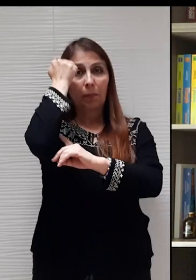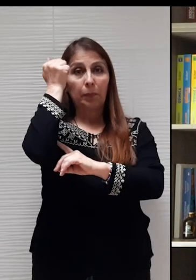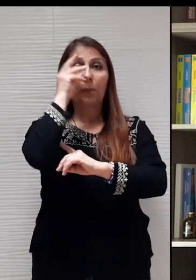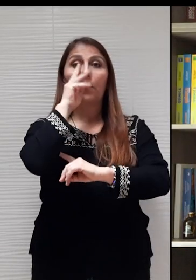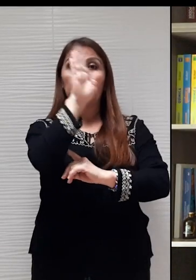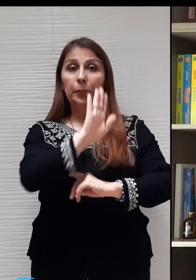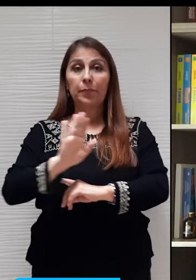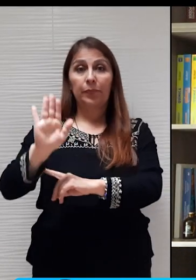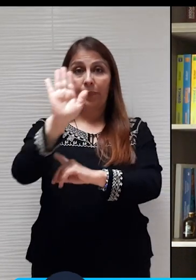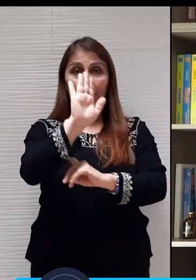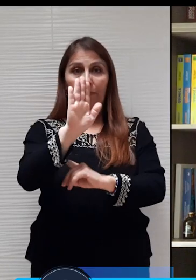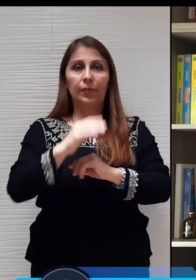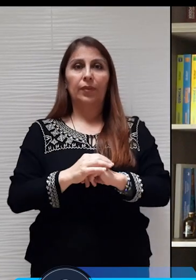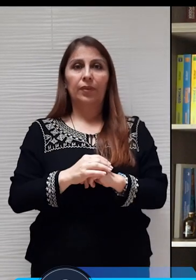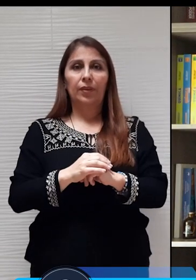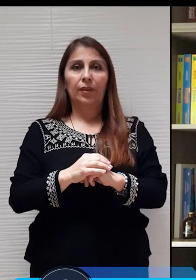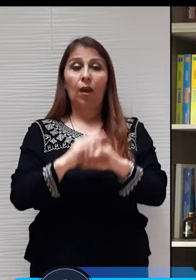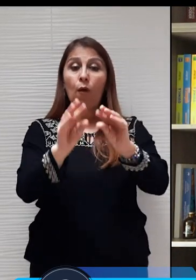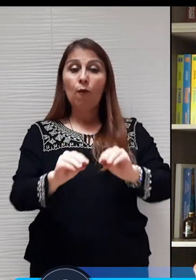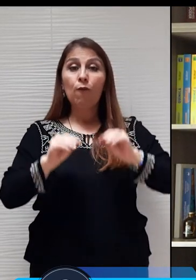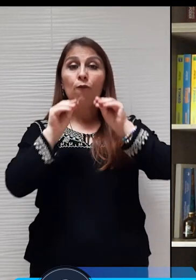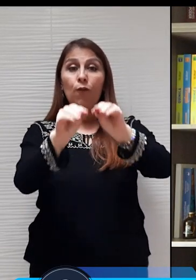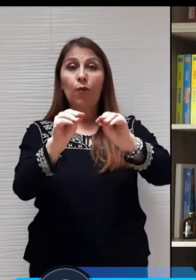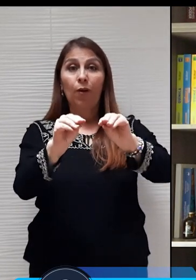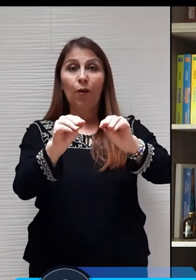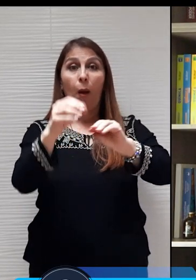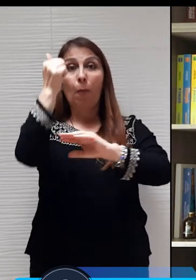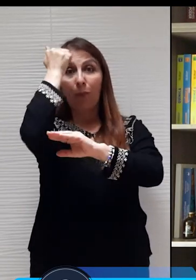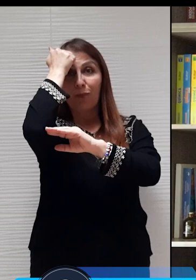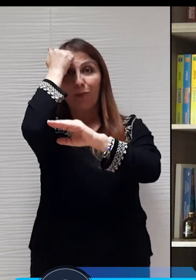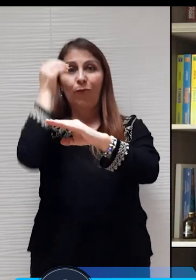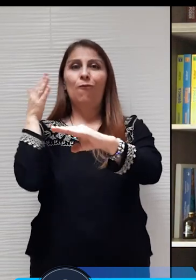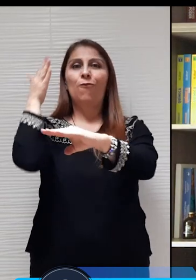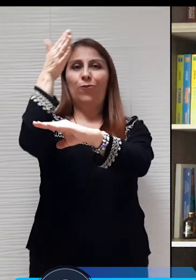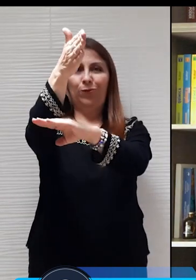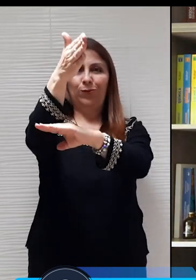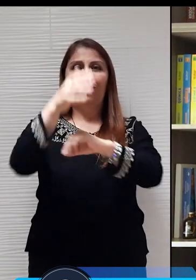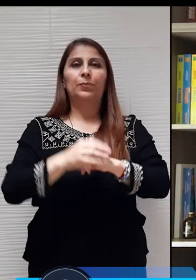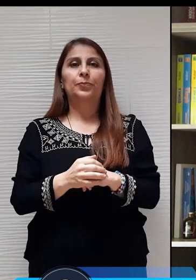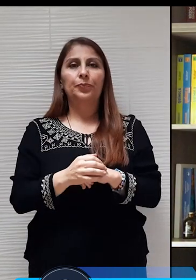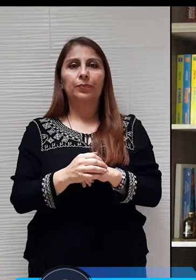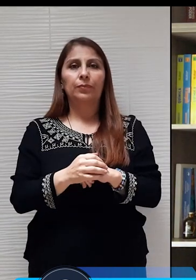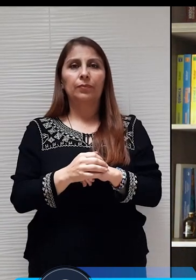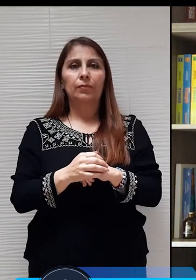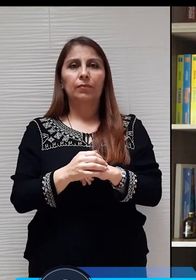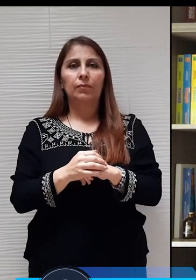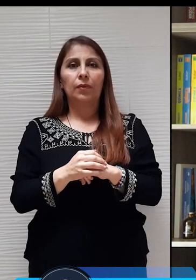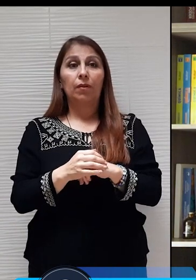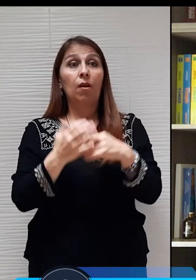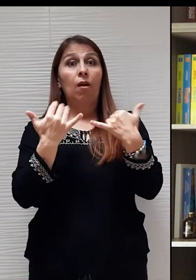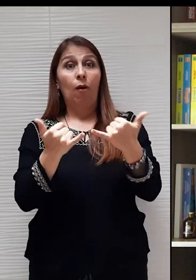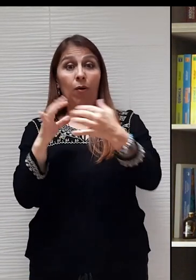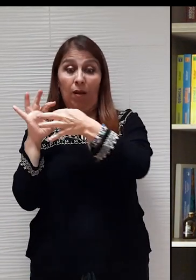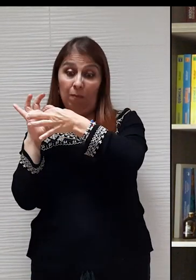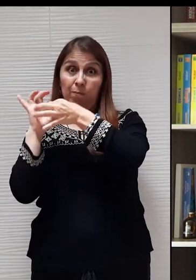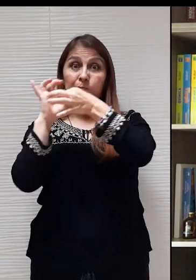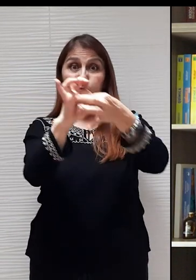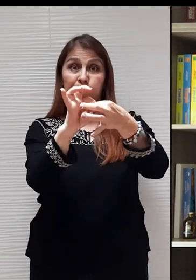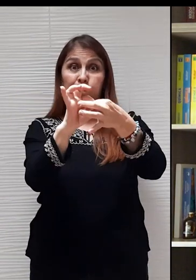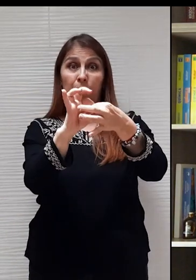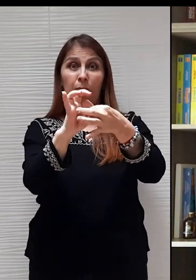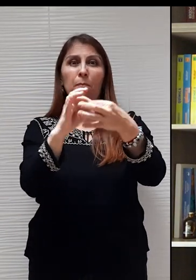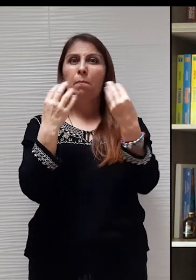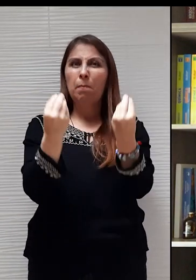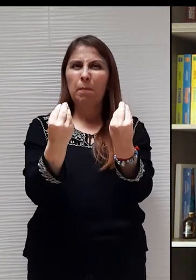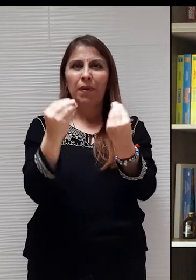La Universidad Pedagógica Nacional, la educadora de educadores, se une a la